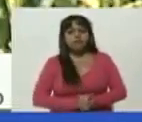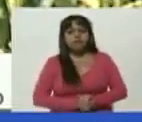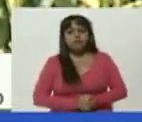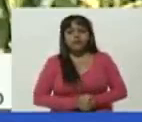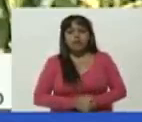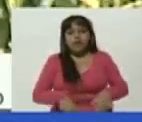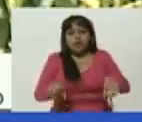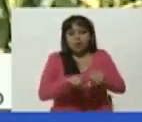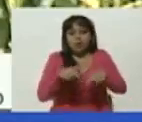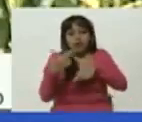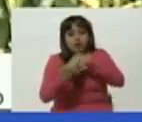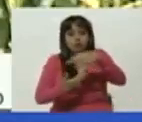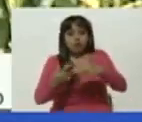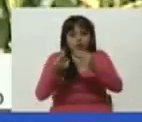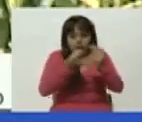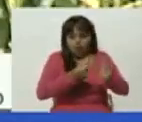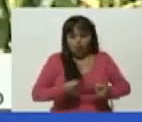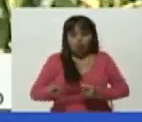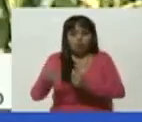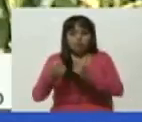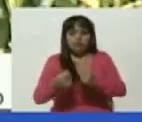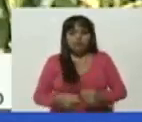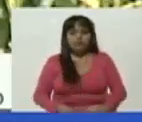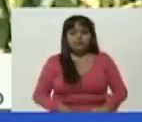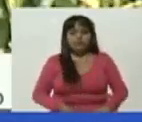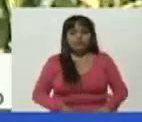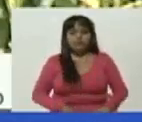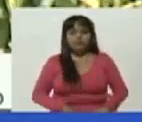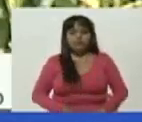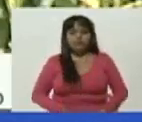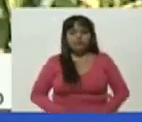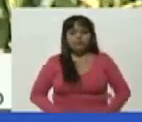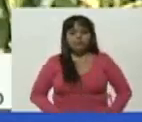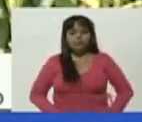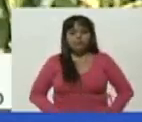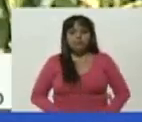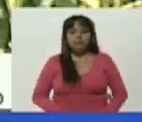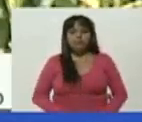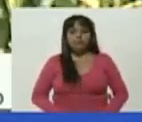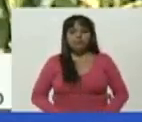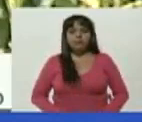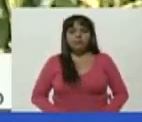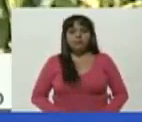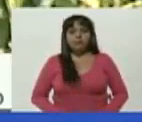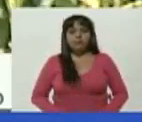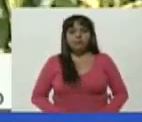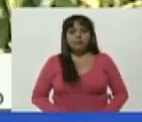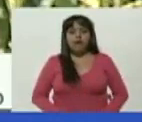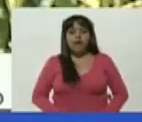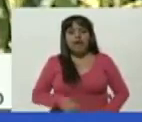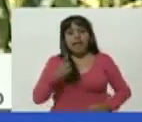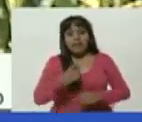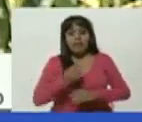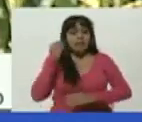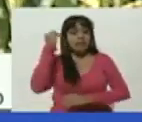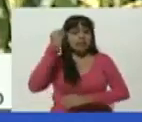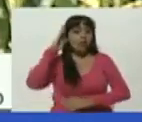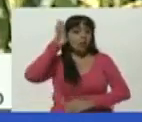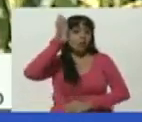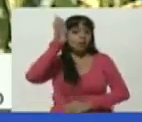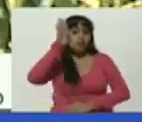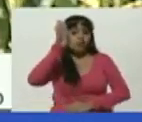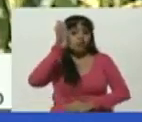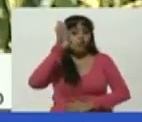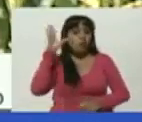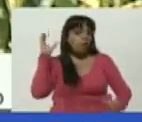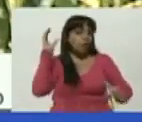parte de la revolución económica productiva. Y efectivamente debe pensarse en grande.